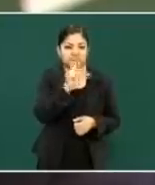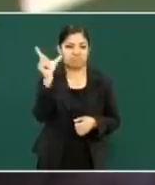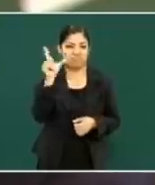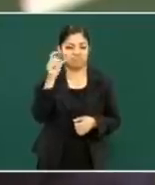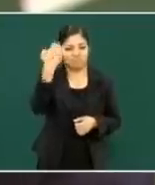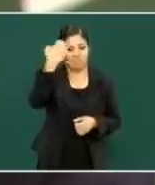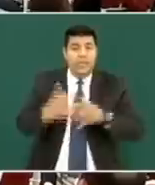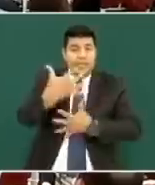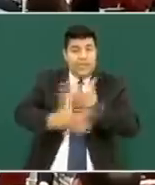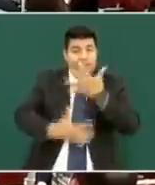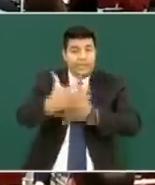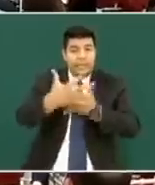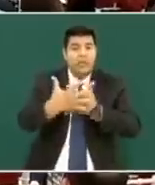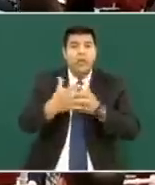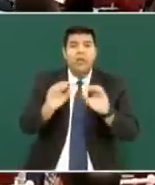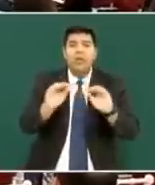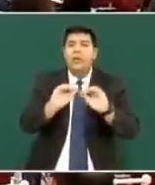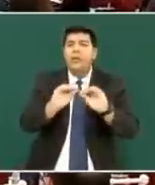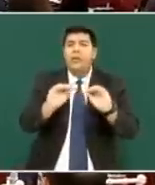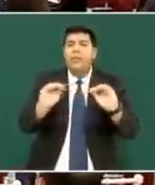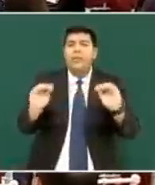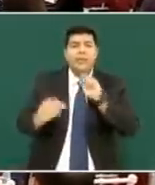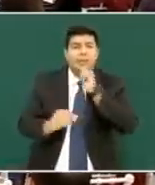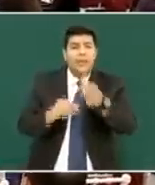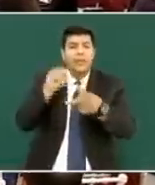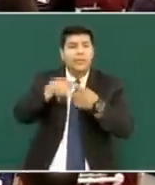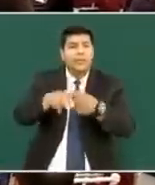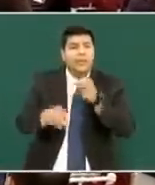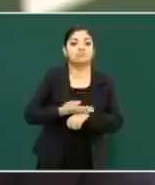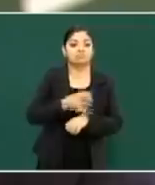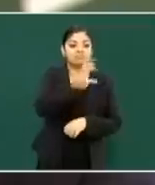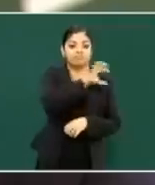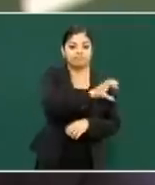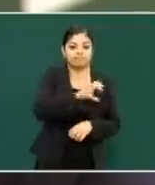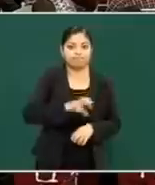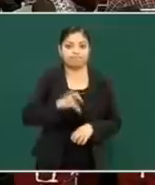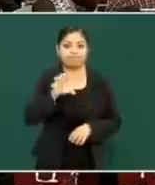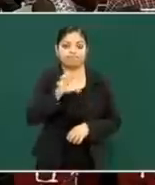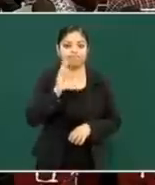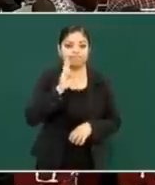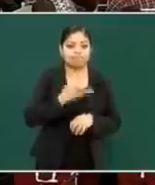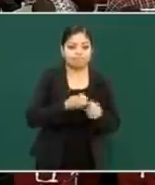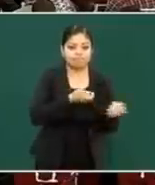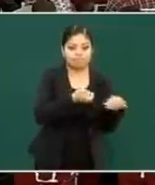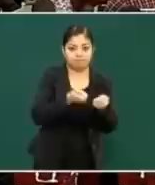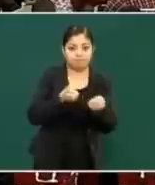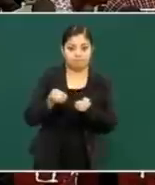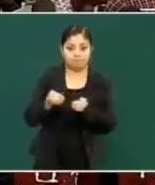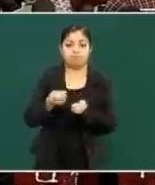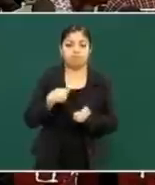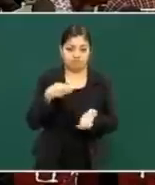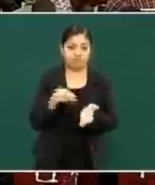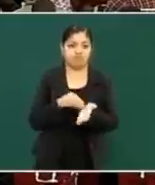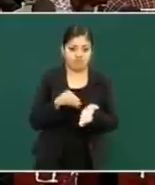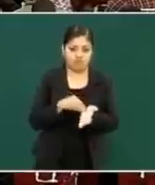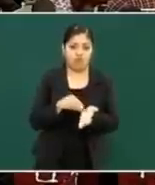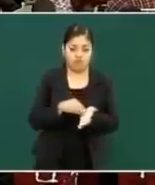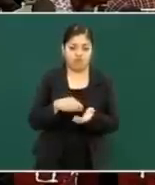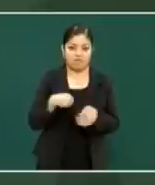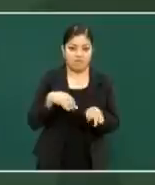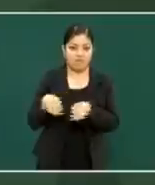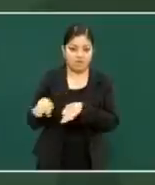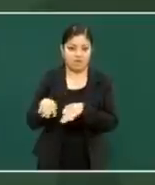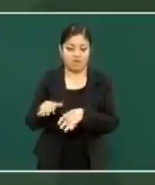para coordinar actions durante la conferencia de prensa matutina el primer mandatario